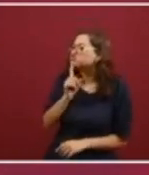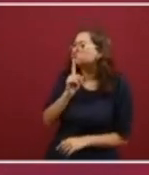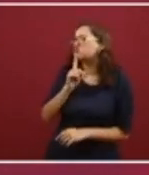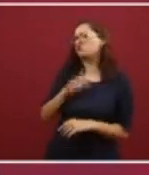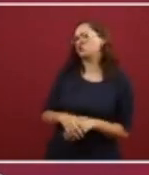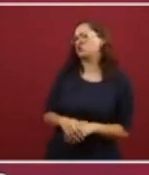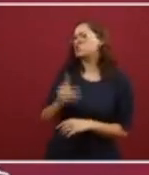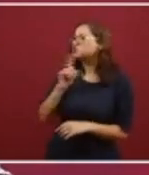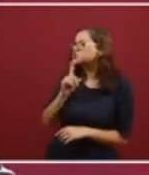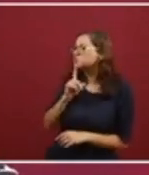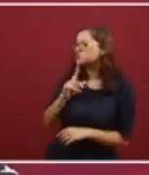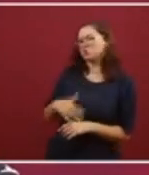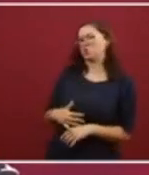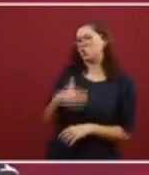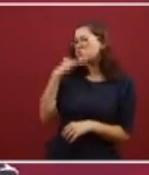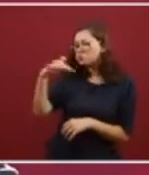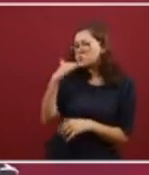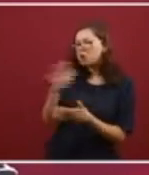ya no hay corrupción,